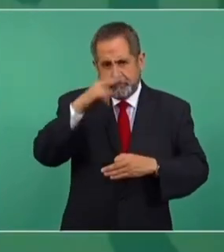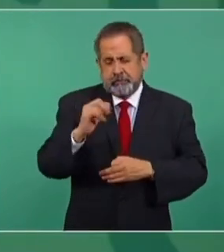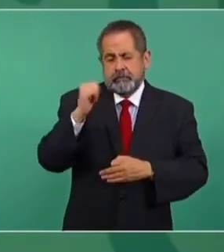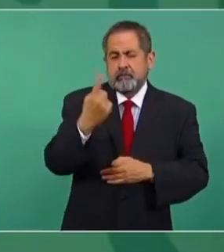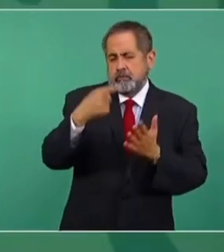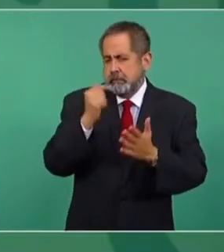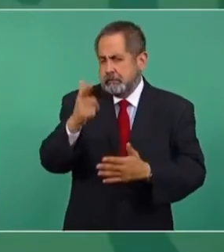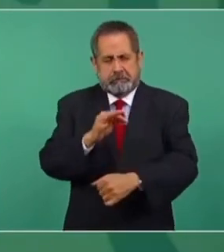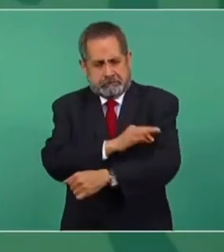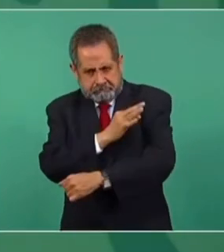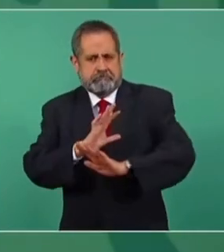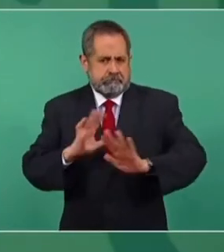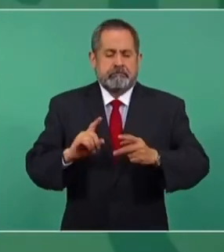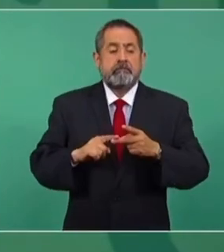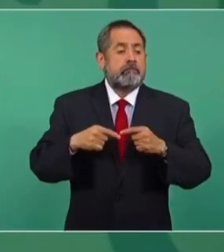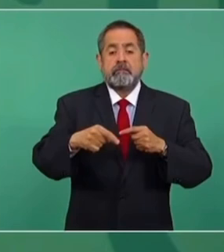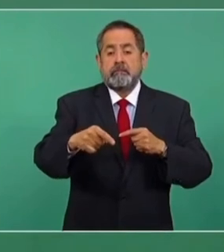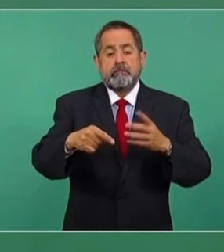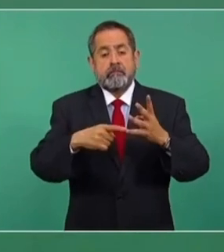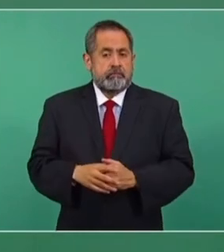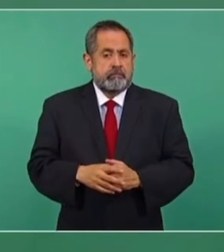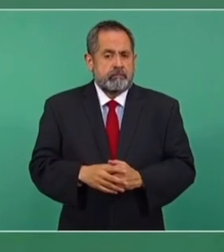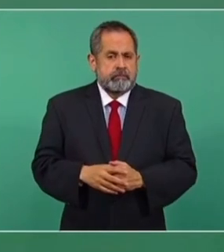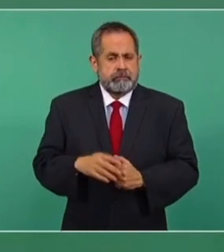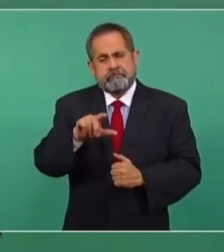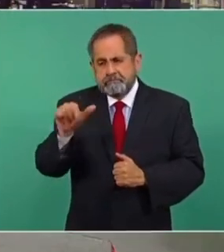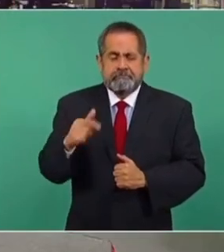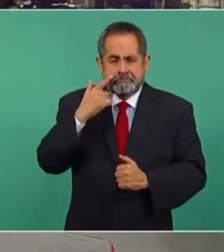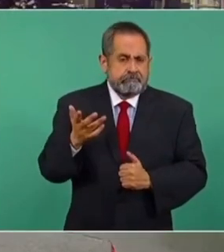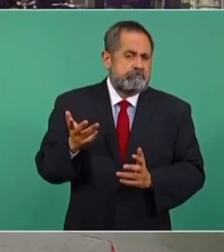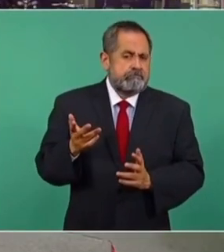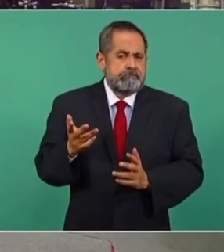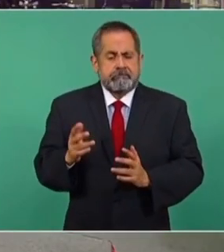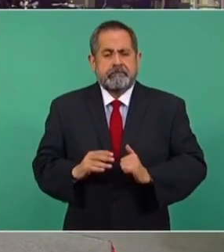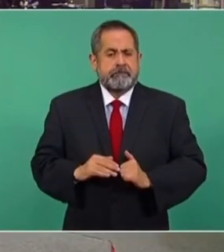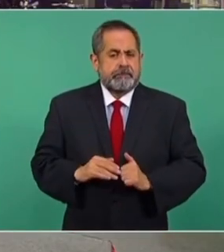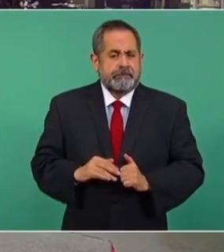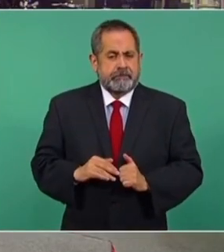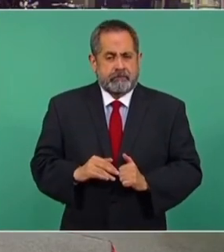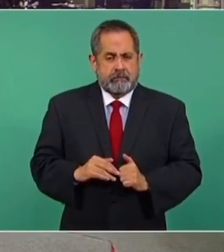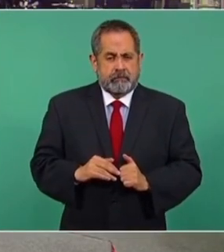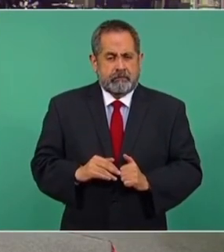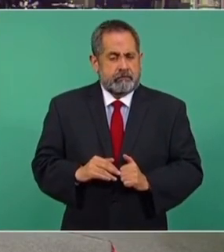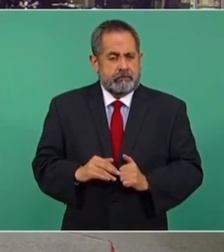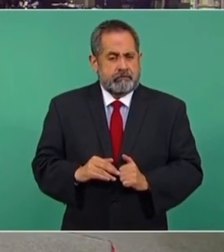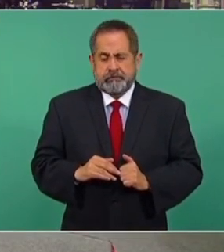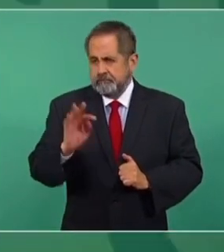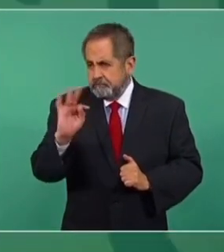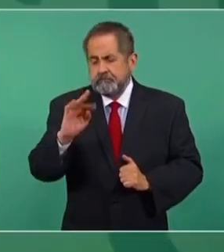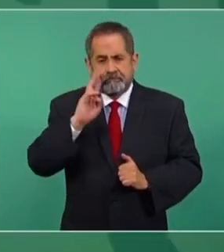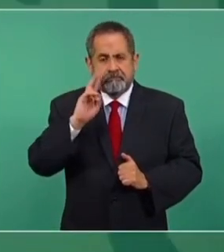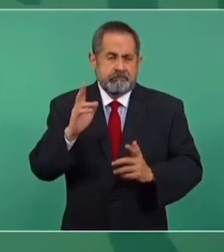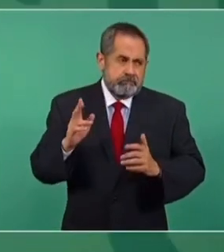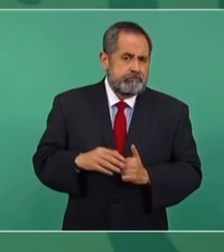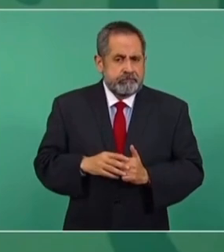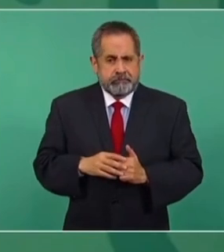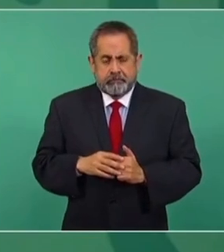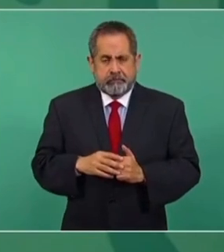con una dosis, antes de que finalice este mes. Luego tenemos que ver si de